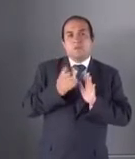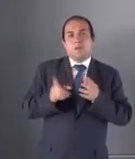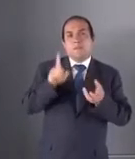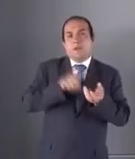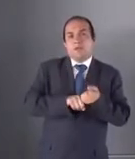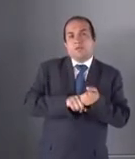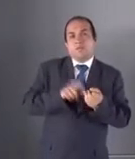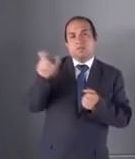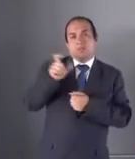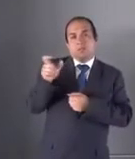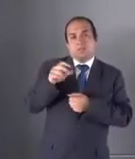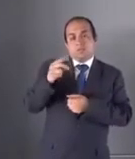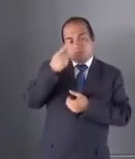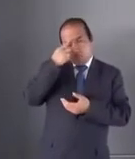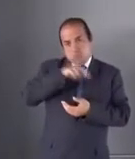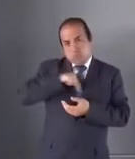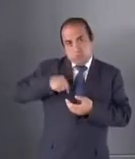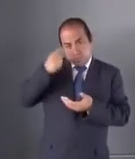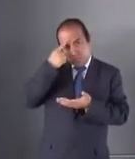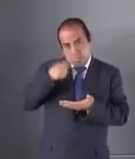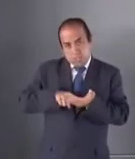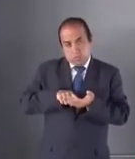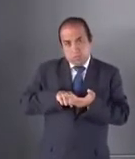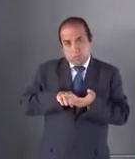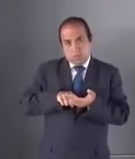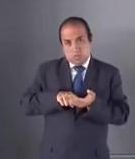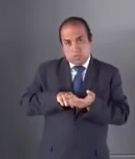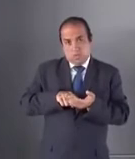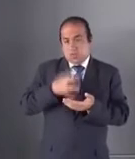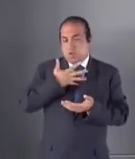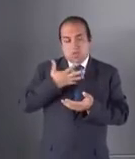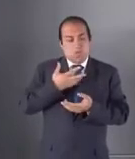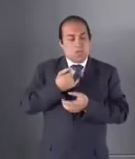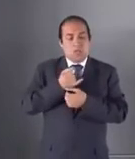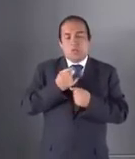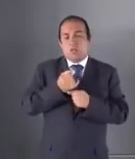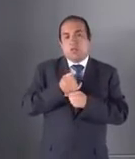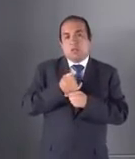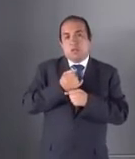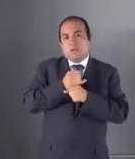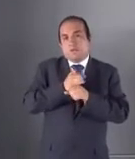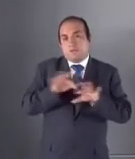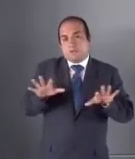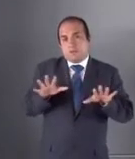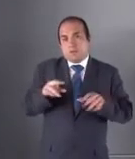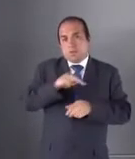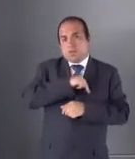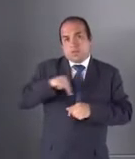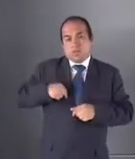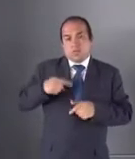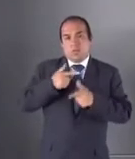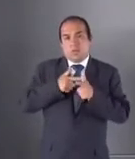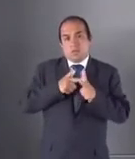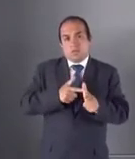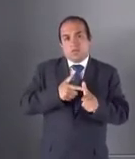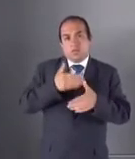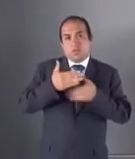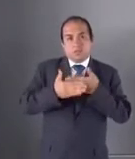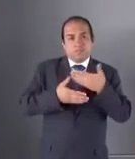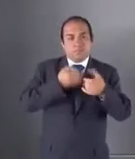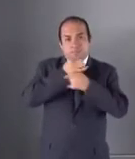nosotros creemos que no tienen la suficiente información y por eso la vamos a seguir promoviendo,